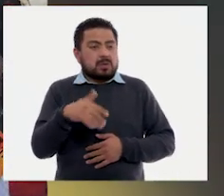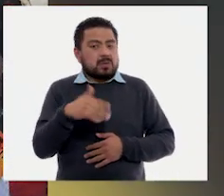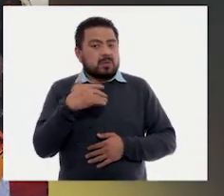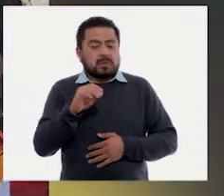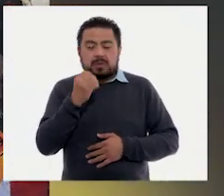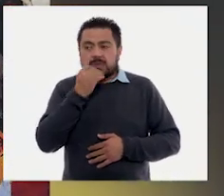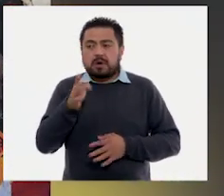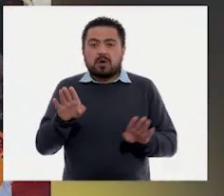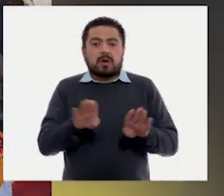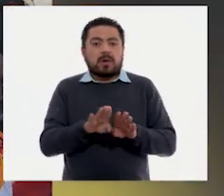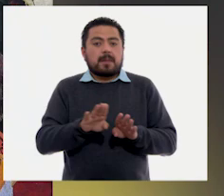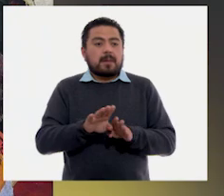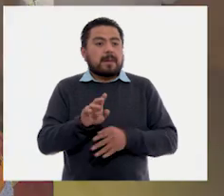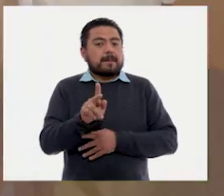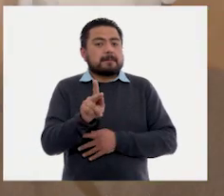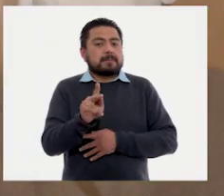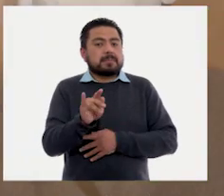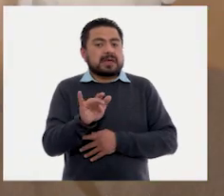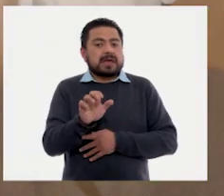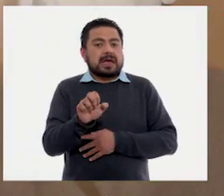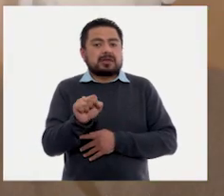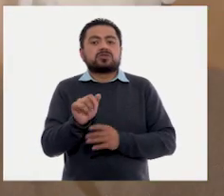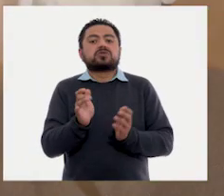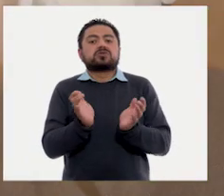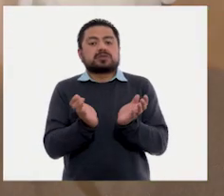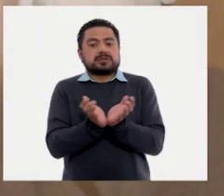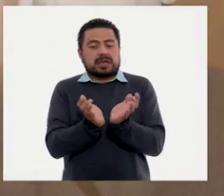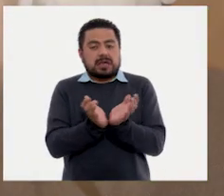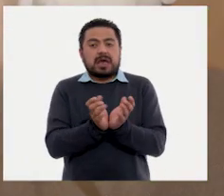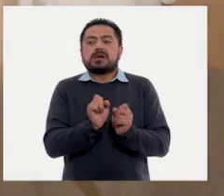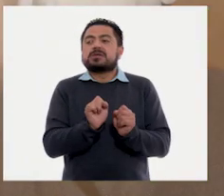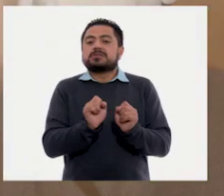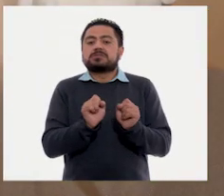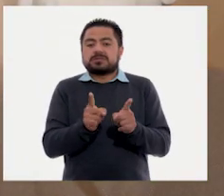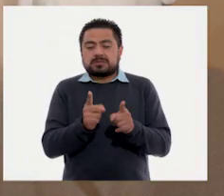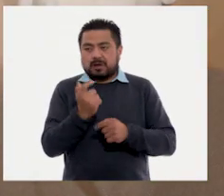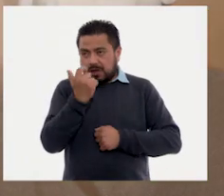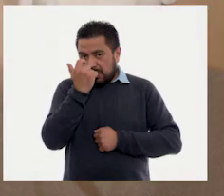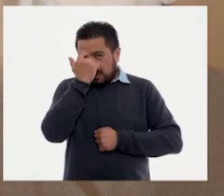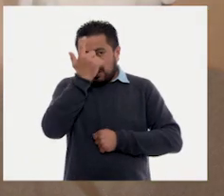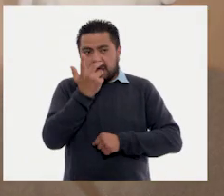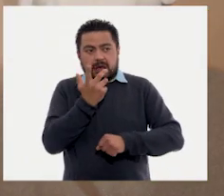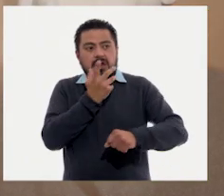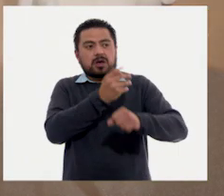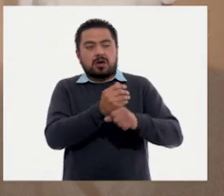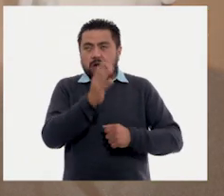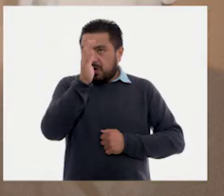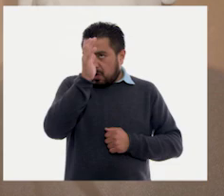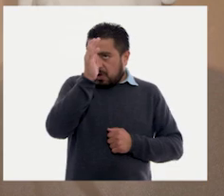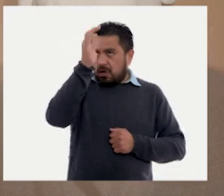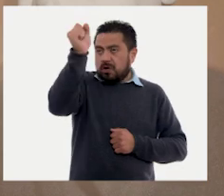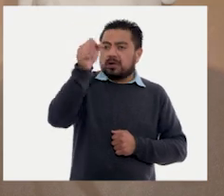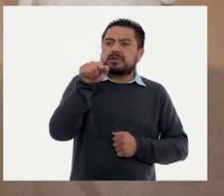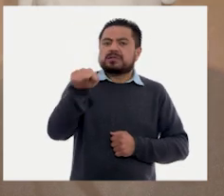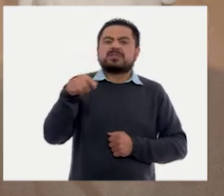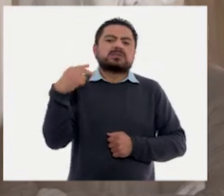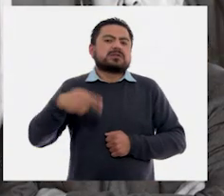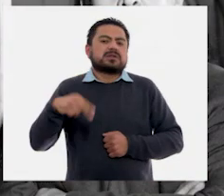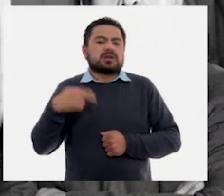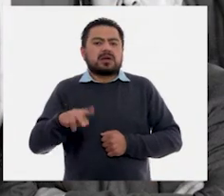como Picasso, Braque. Siqueiros, de alguna manera, innovó a través de un concepto que él le llamaba